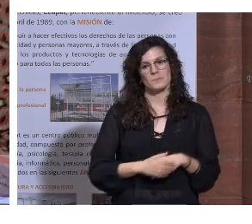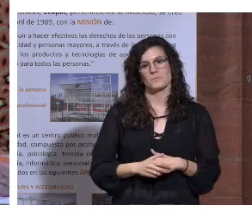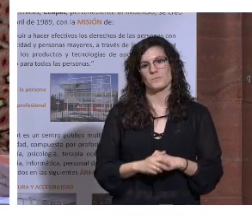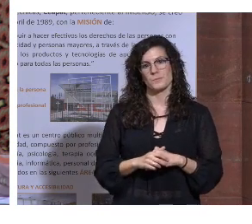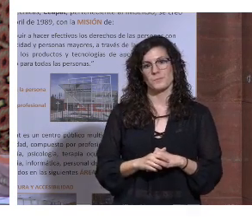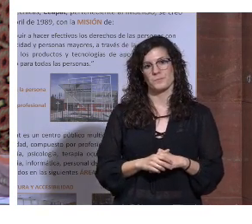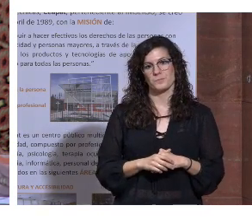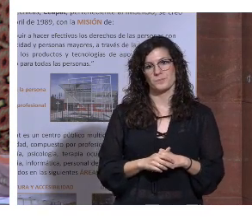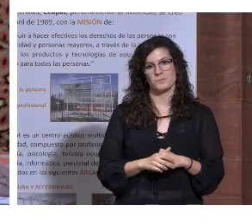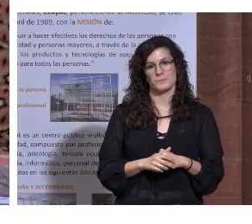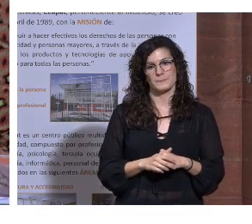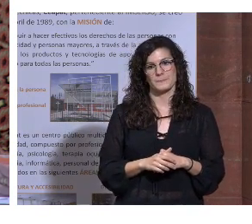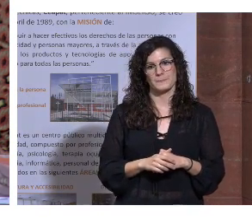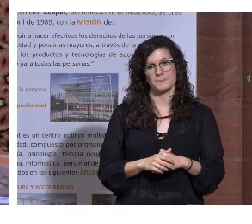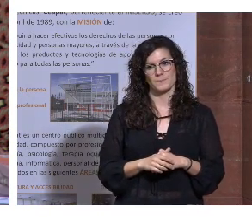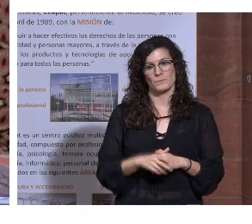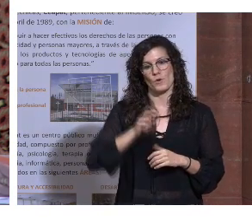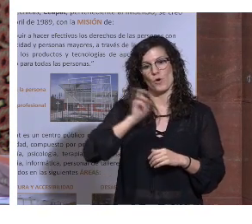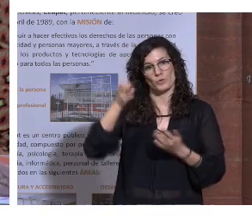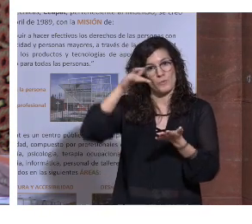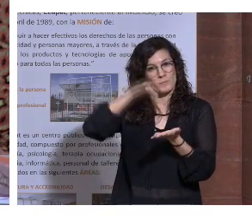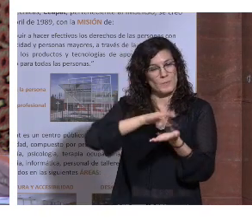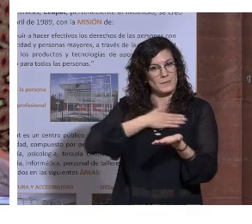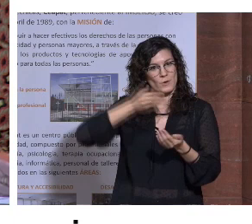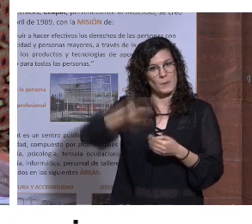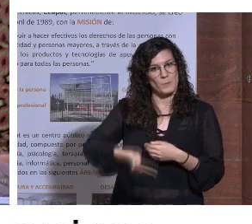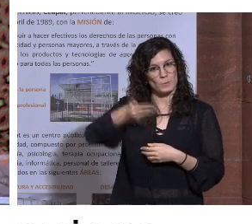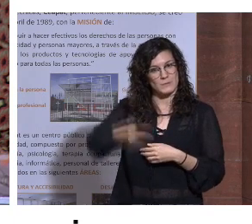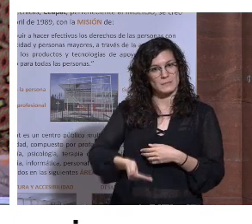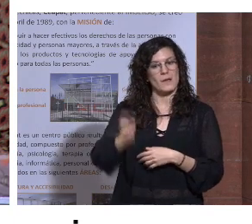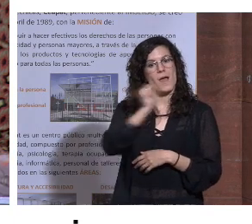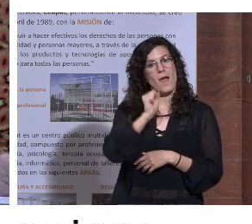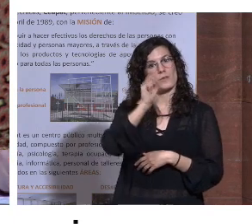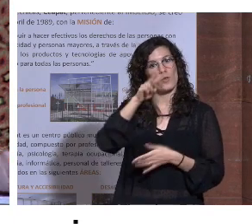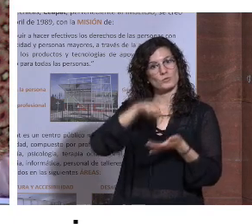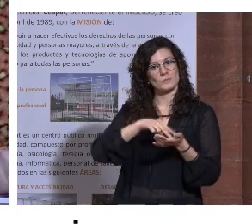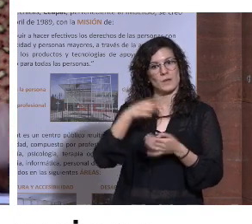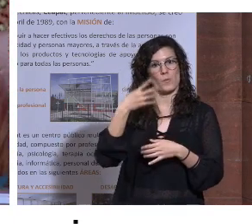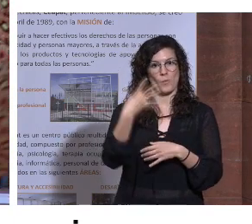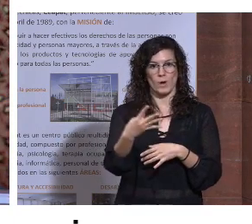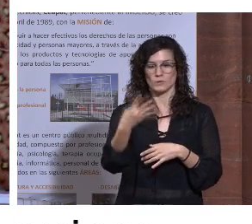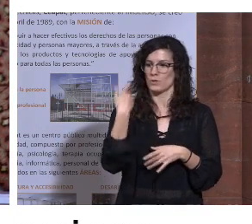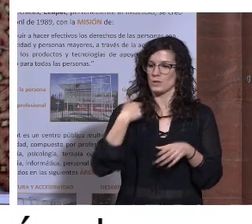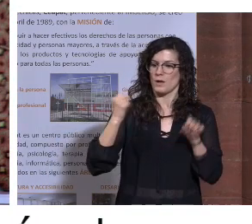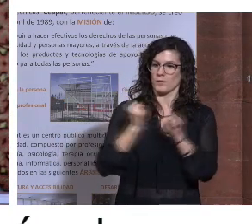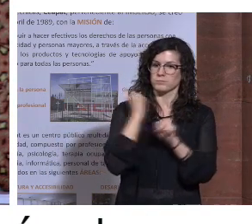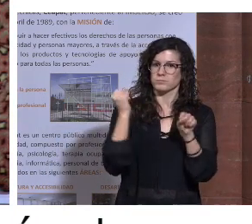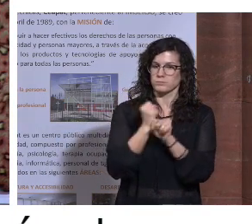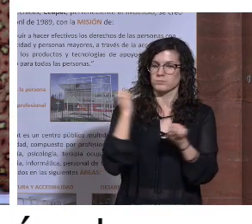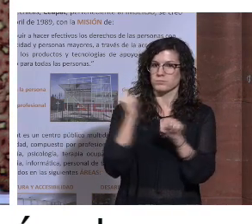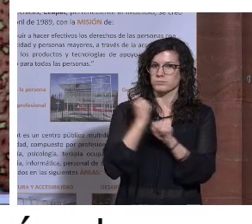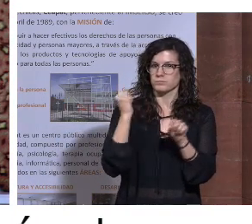de los momentos que quiero remarcar es en 2004, que después de muchos años de trabajo, desde el 90 o a lo mejor